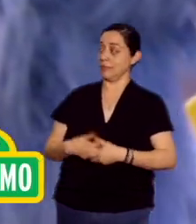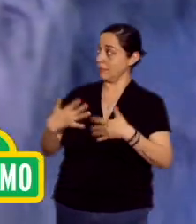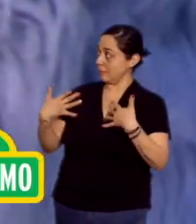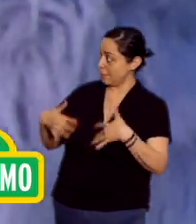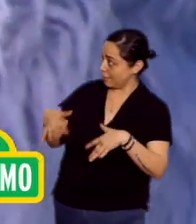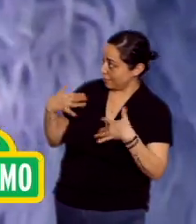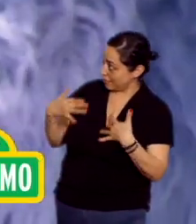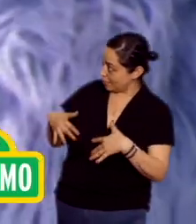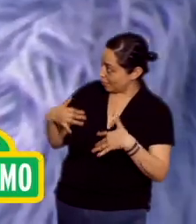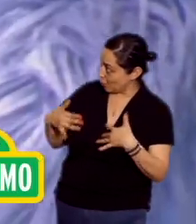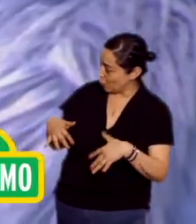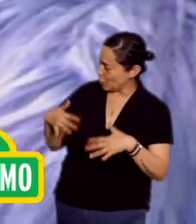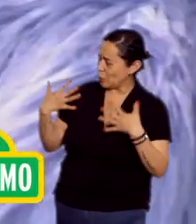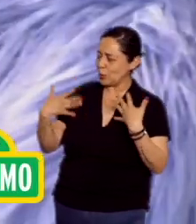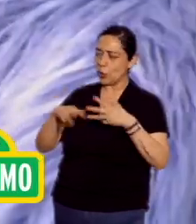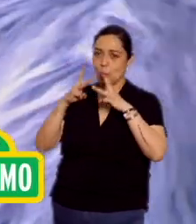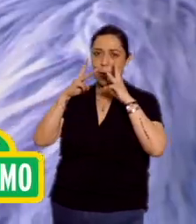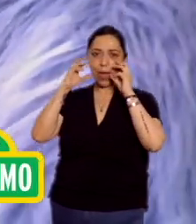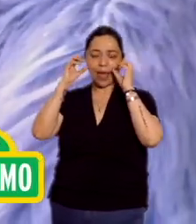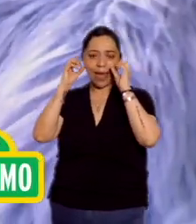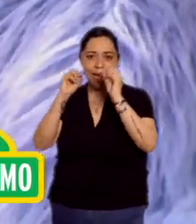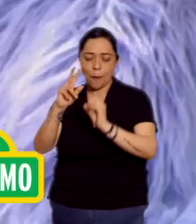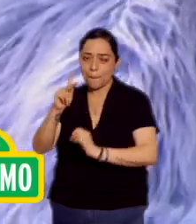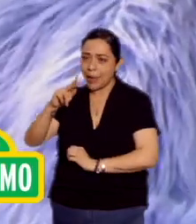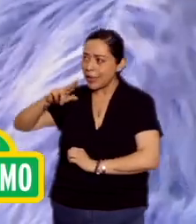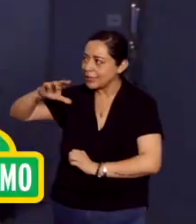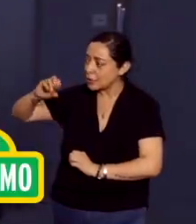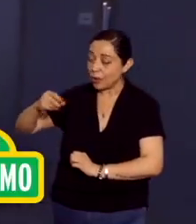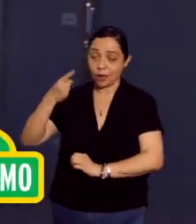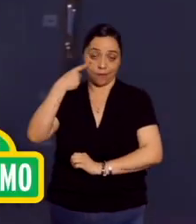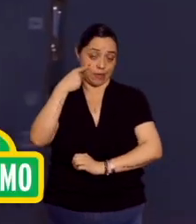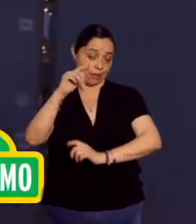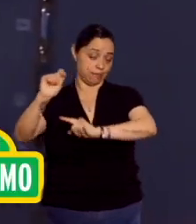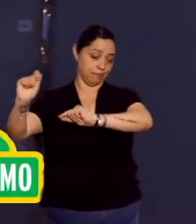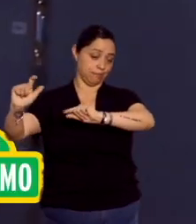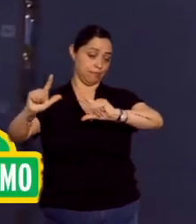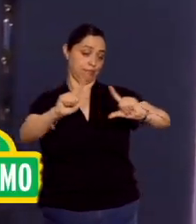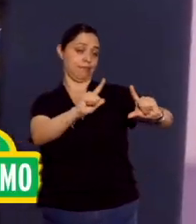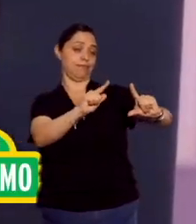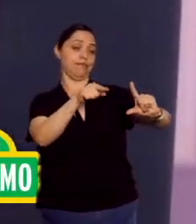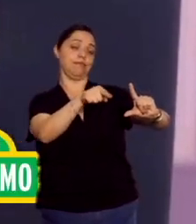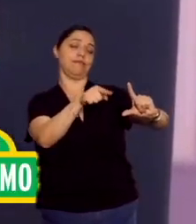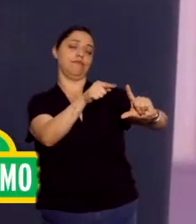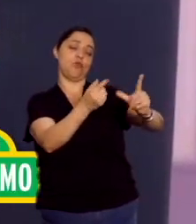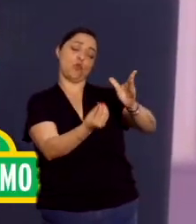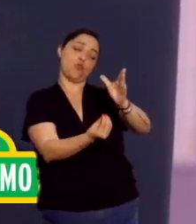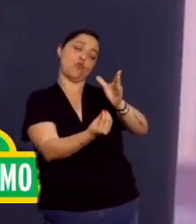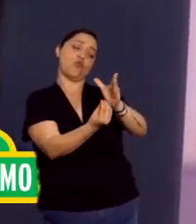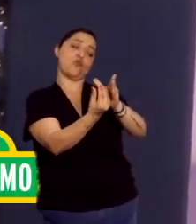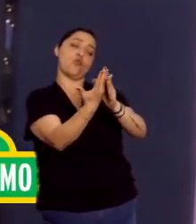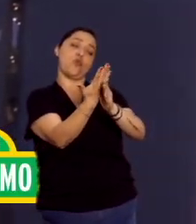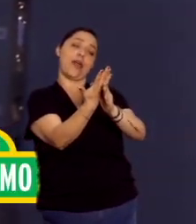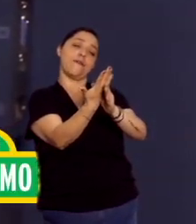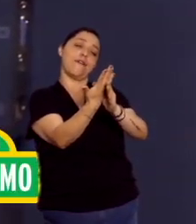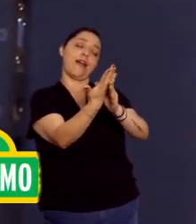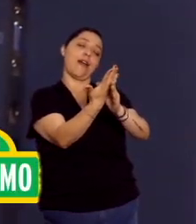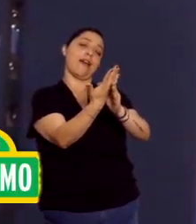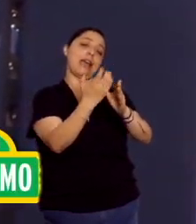¡Oh! ¡Wow! ¡Pancho! Te presento a la nueva figura del café